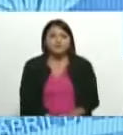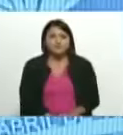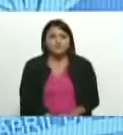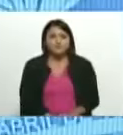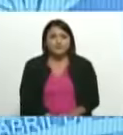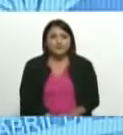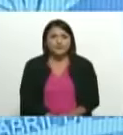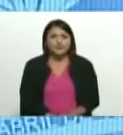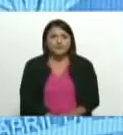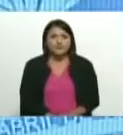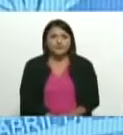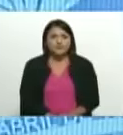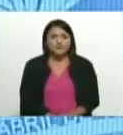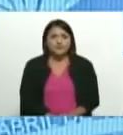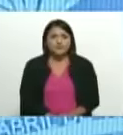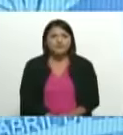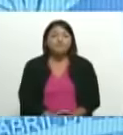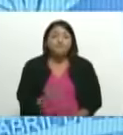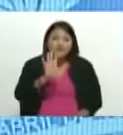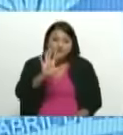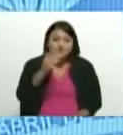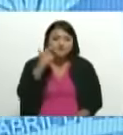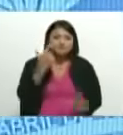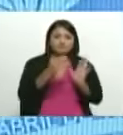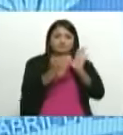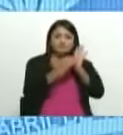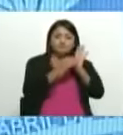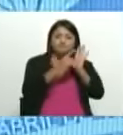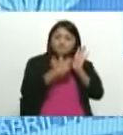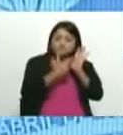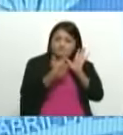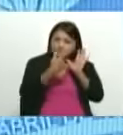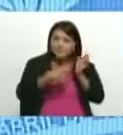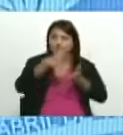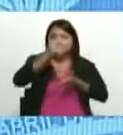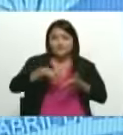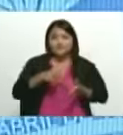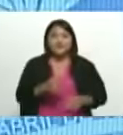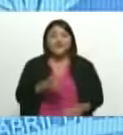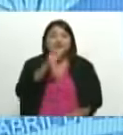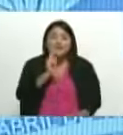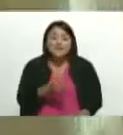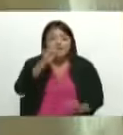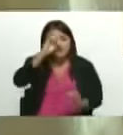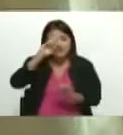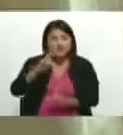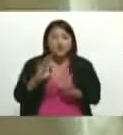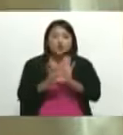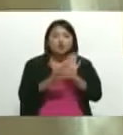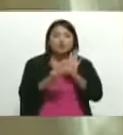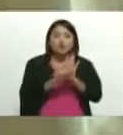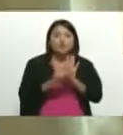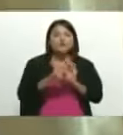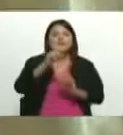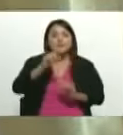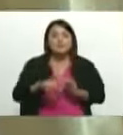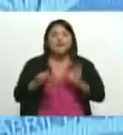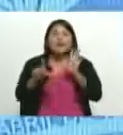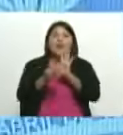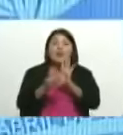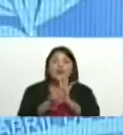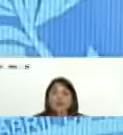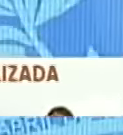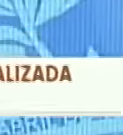Así que eso es lo que está escrito aquí. Y lo que está escrito aquí es que tienen que respetarse la Constitución y las leyes. Así